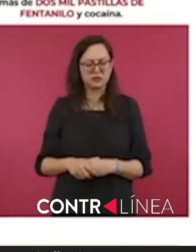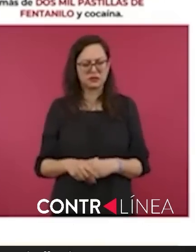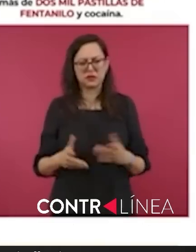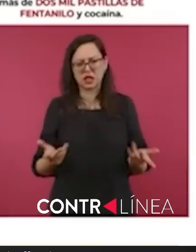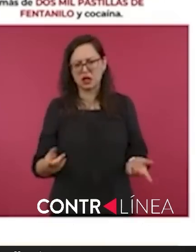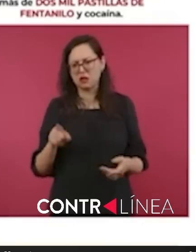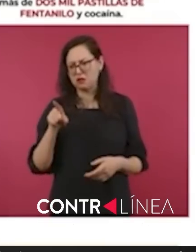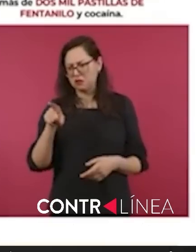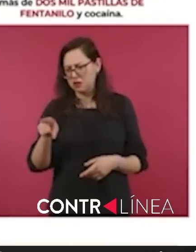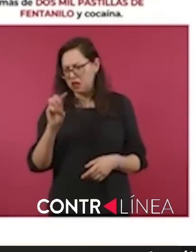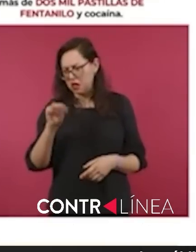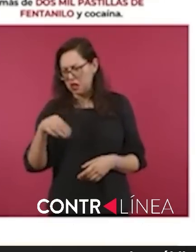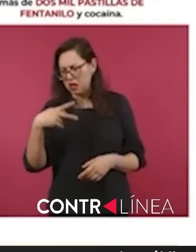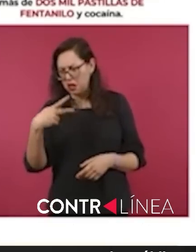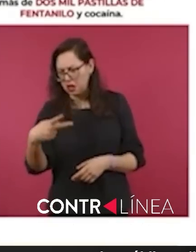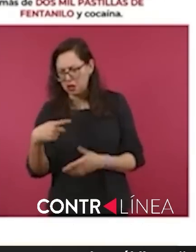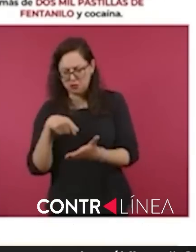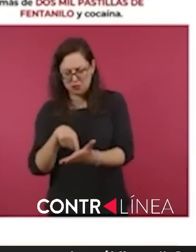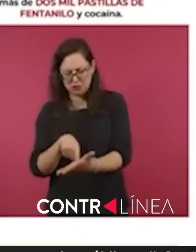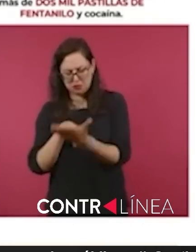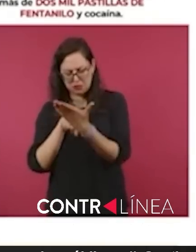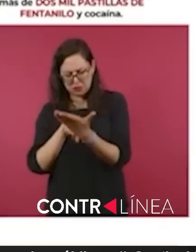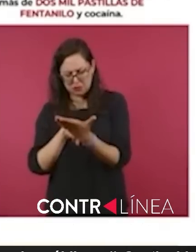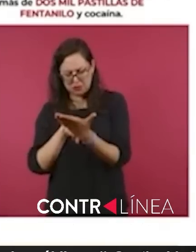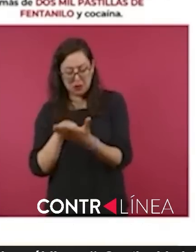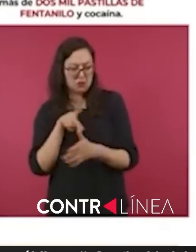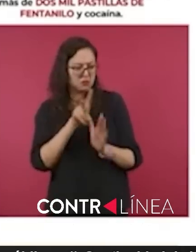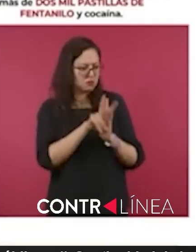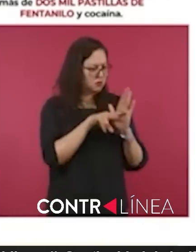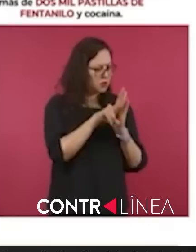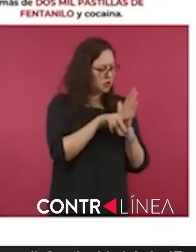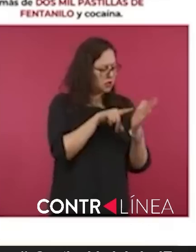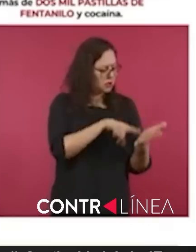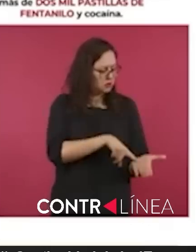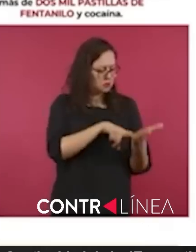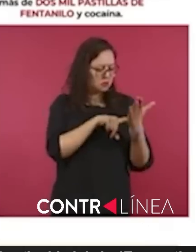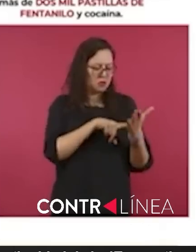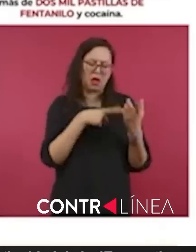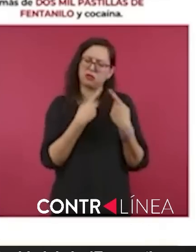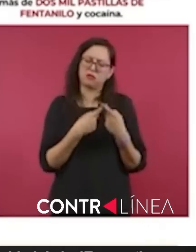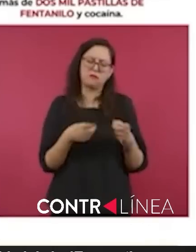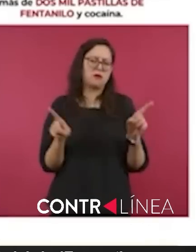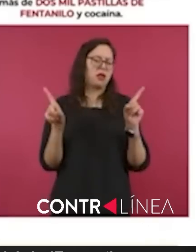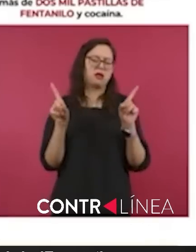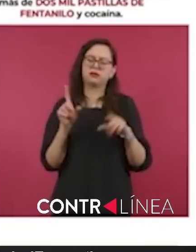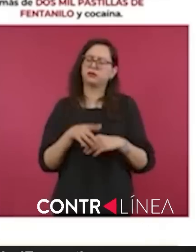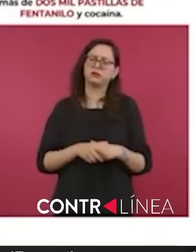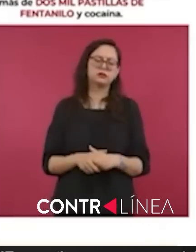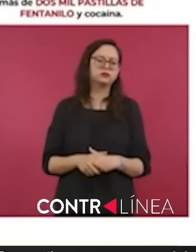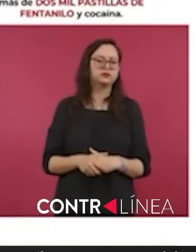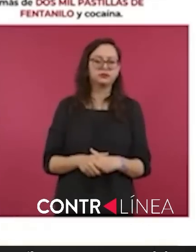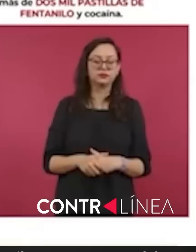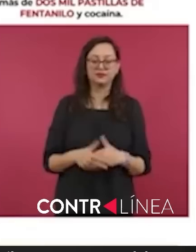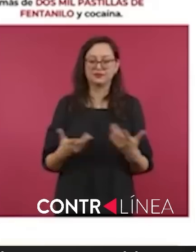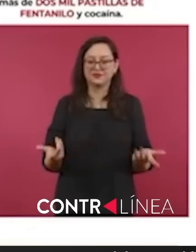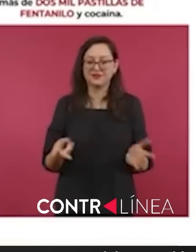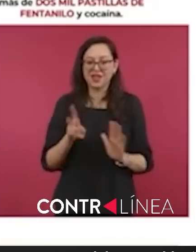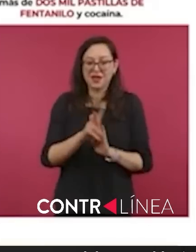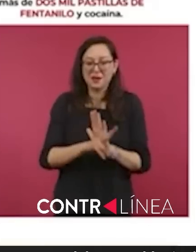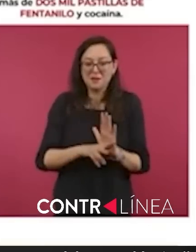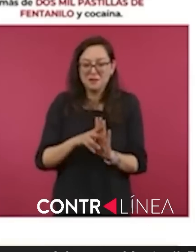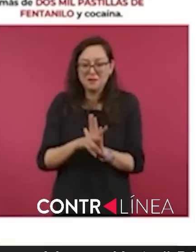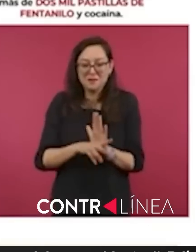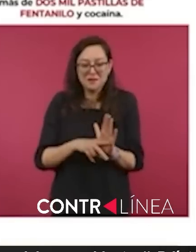lo manifestado en el IPH y los videos aportados por la defensa, a pesar de que estos videos